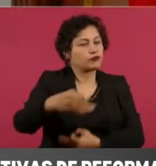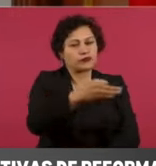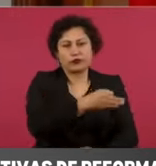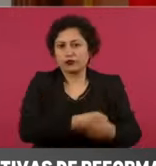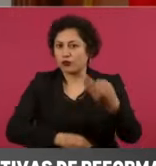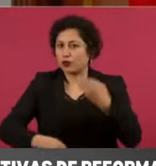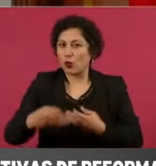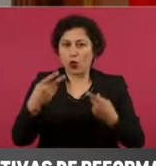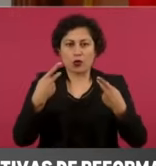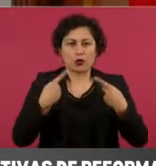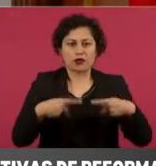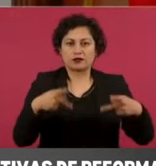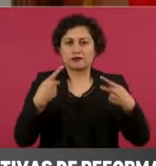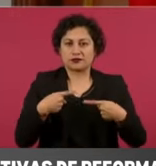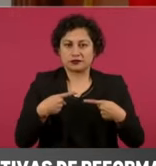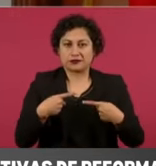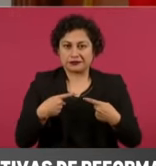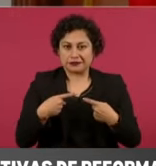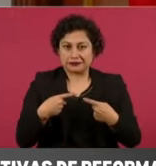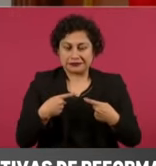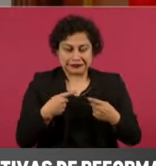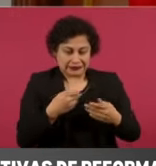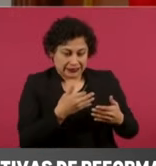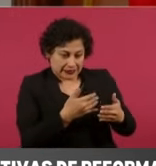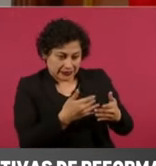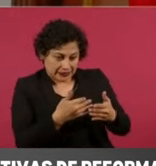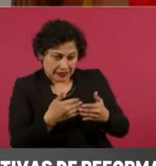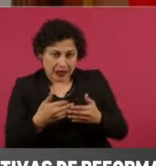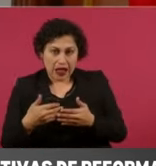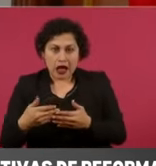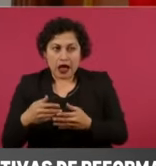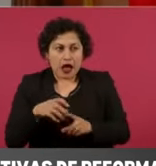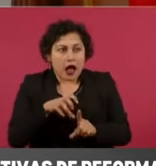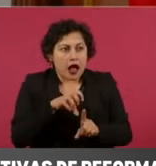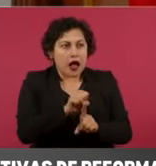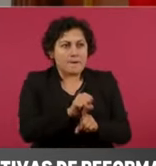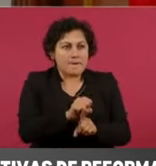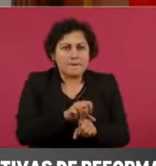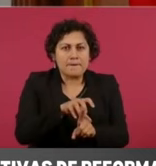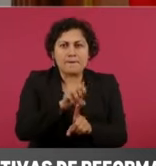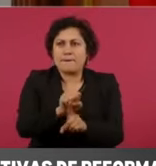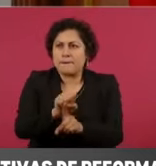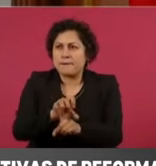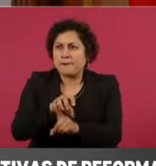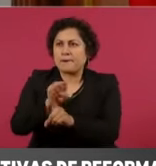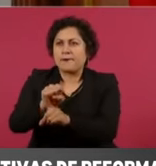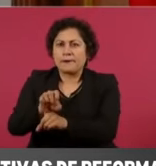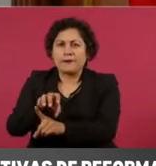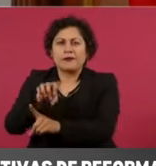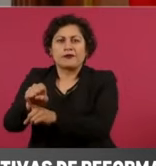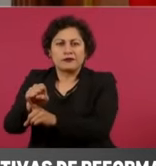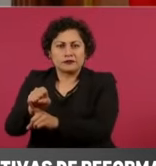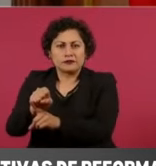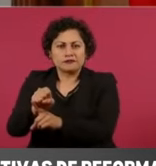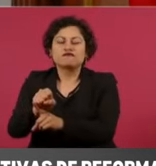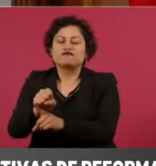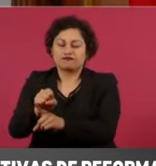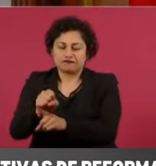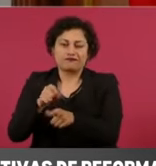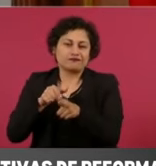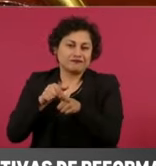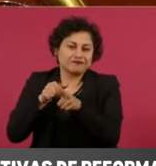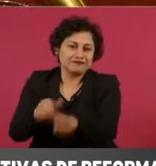todo lo que se ha logrado en beneficio del pueblo y continuar luchando por una sociedad mejor, más justa,